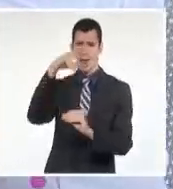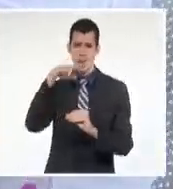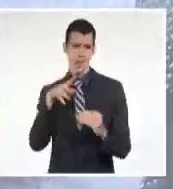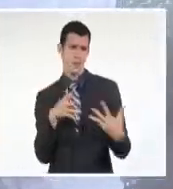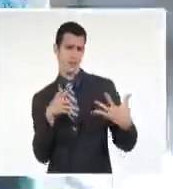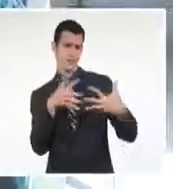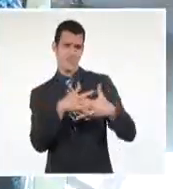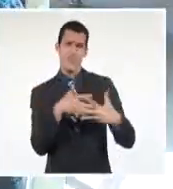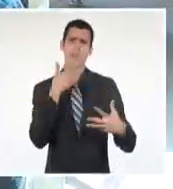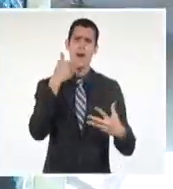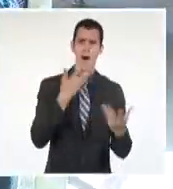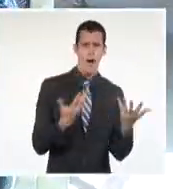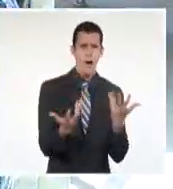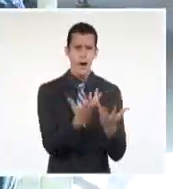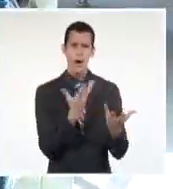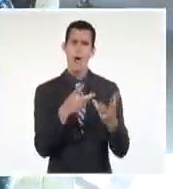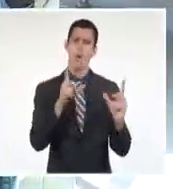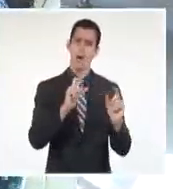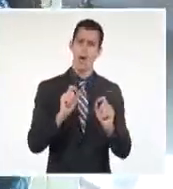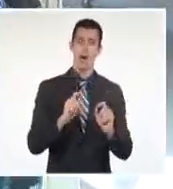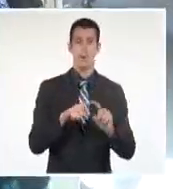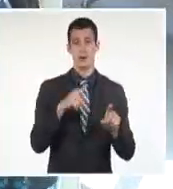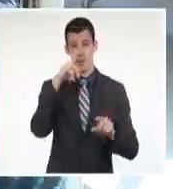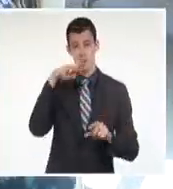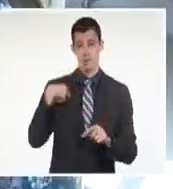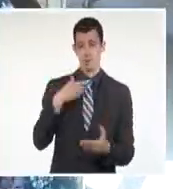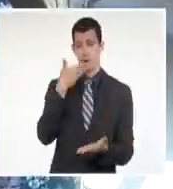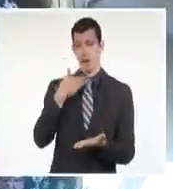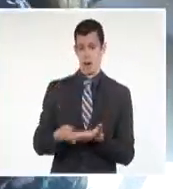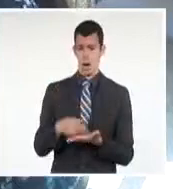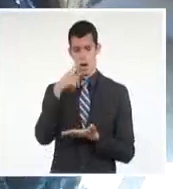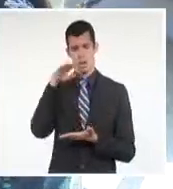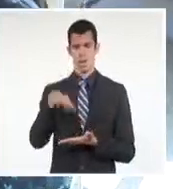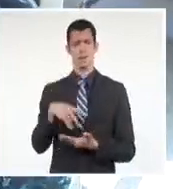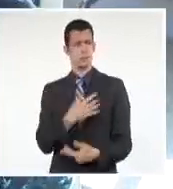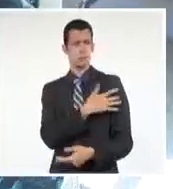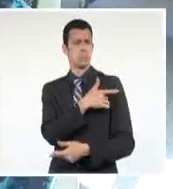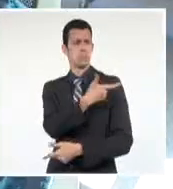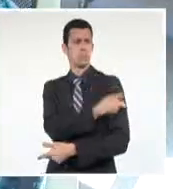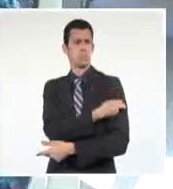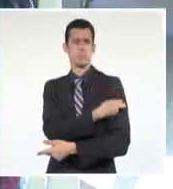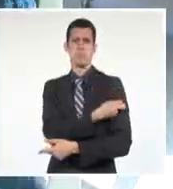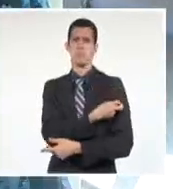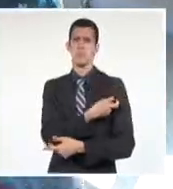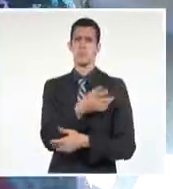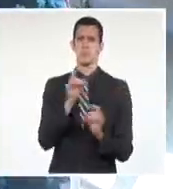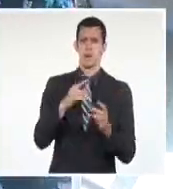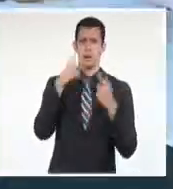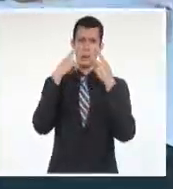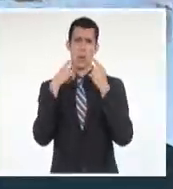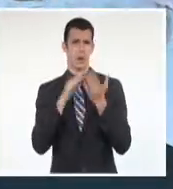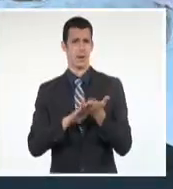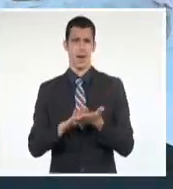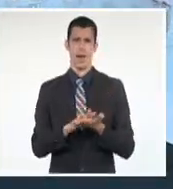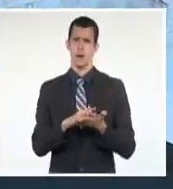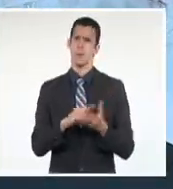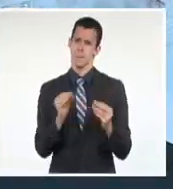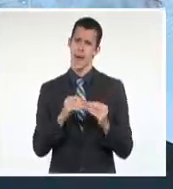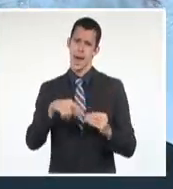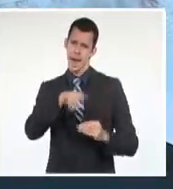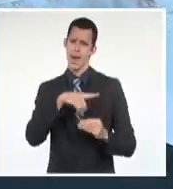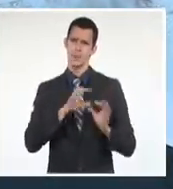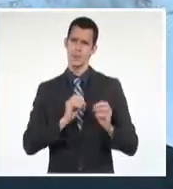Ellos son súper valientes, uno se queda fría con los niños porque realmente dan son un ejemplo a seguir. Los